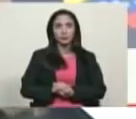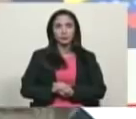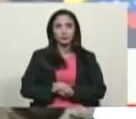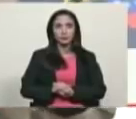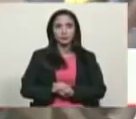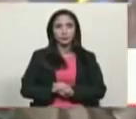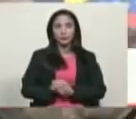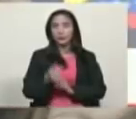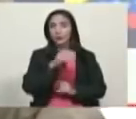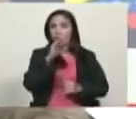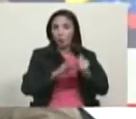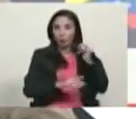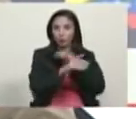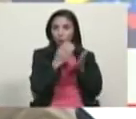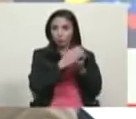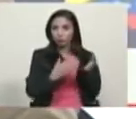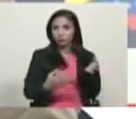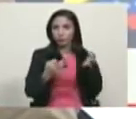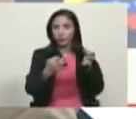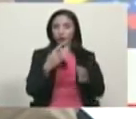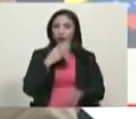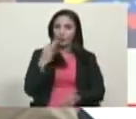Este último comunicado verdaderamente